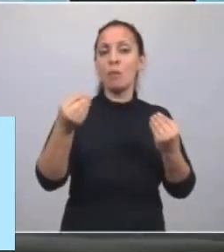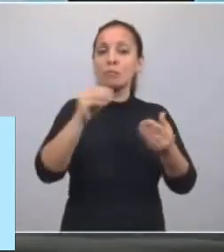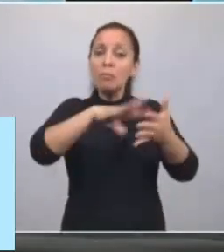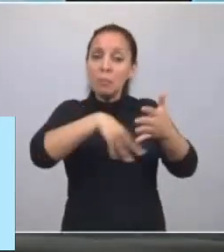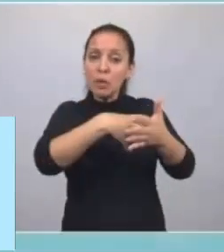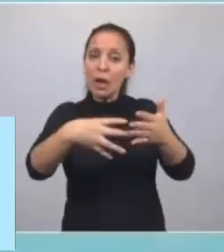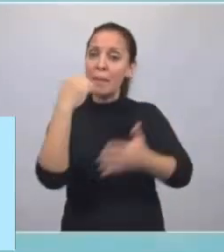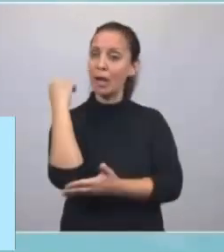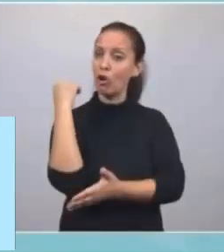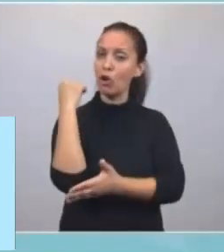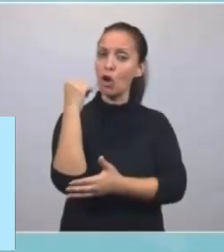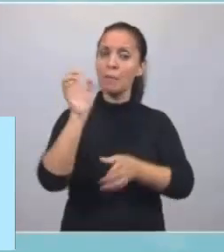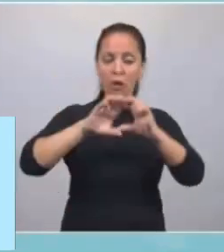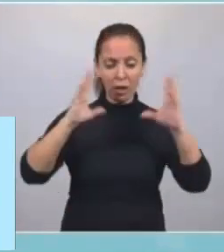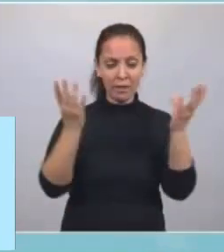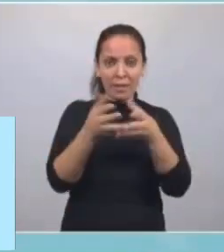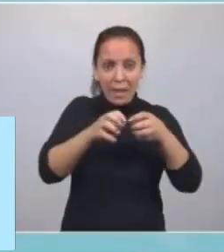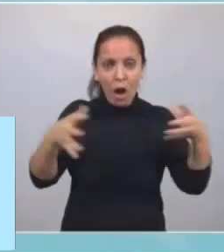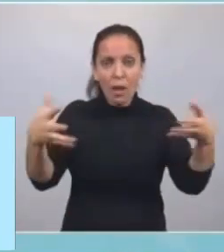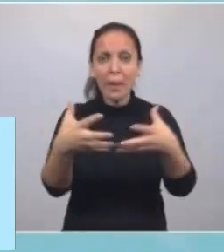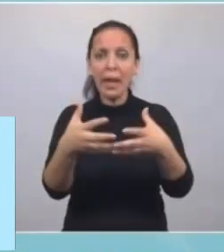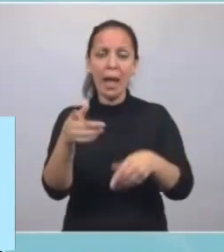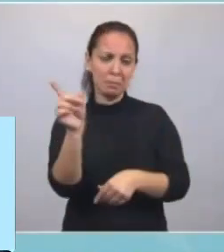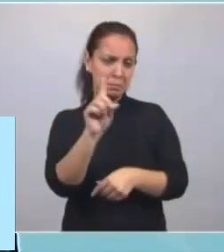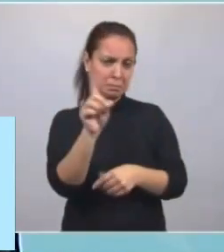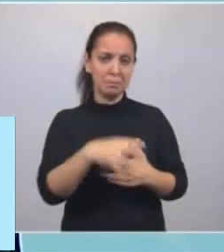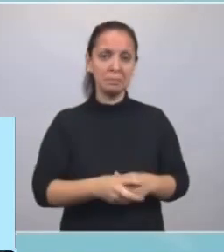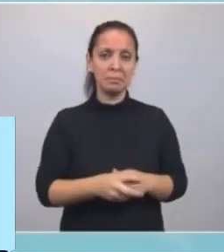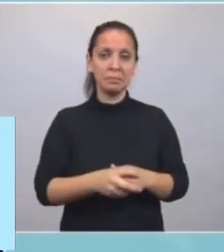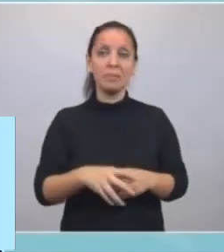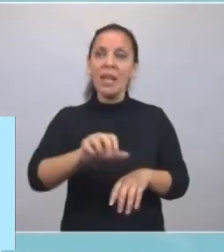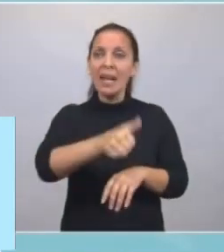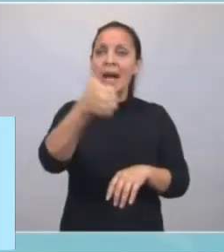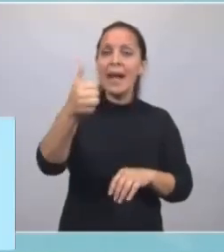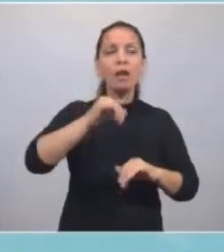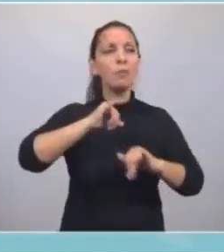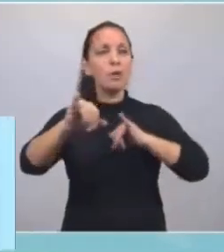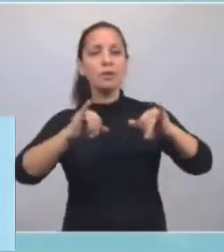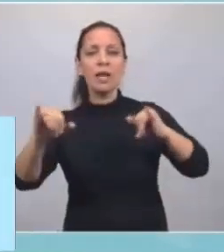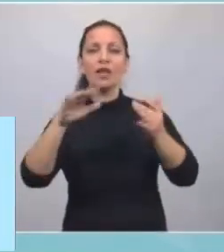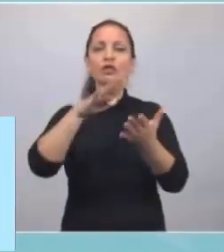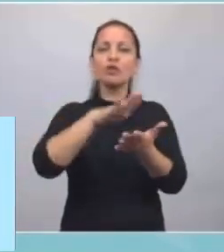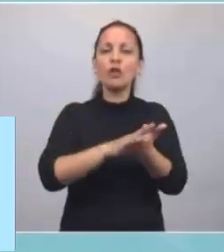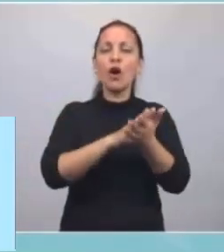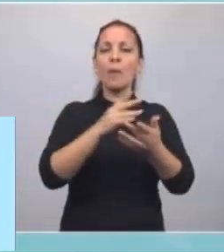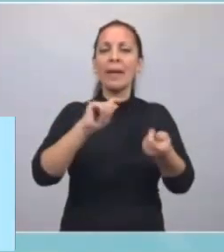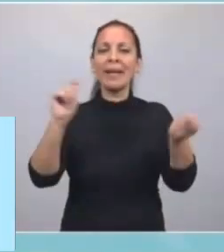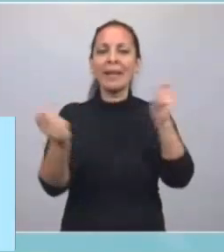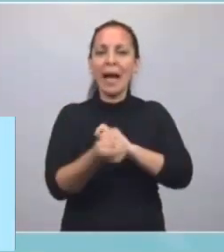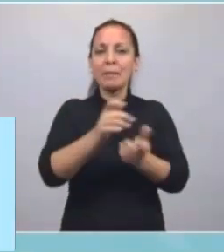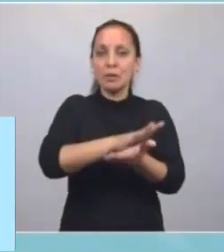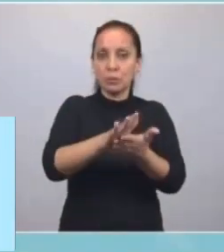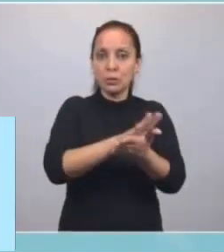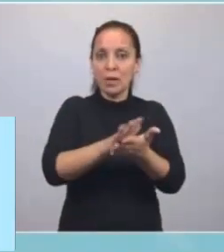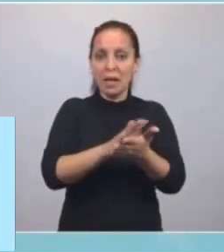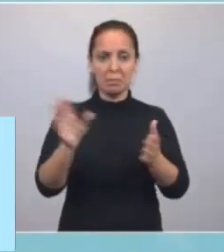neoliberal no ganaron promocionando que iban a llevar adelante ni reformas estructurales ni